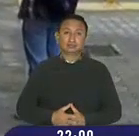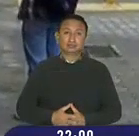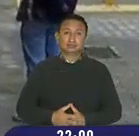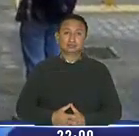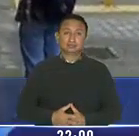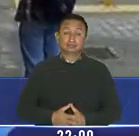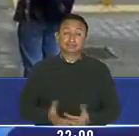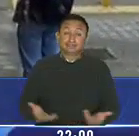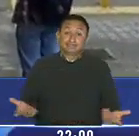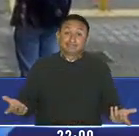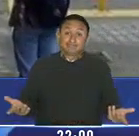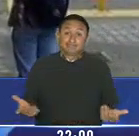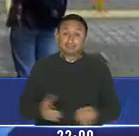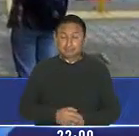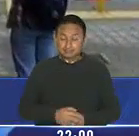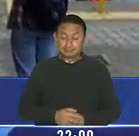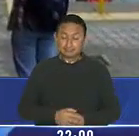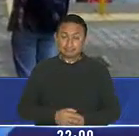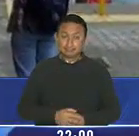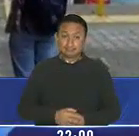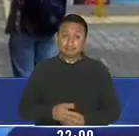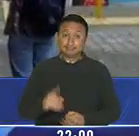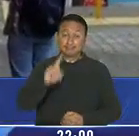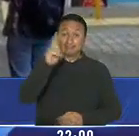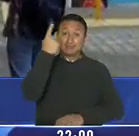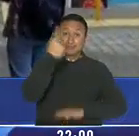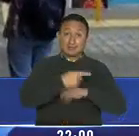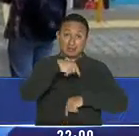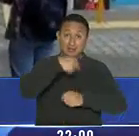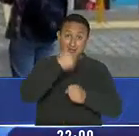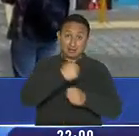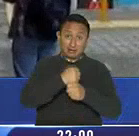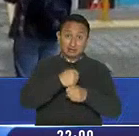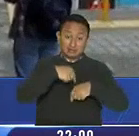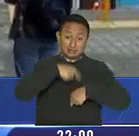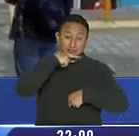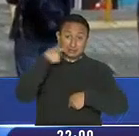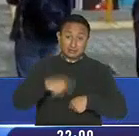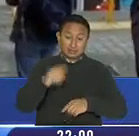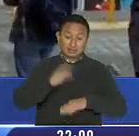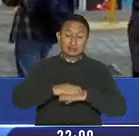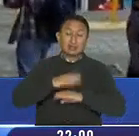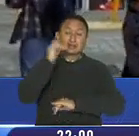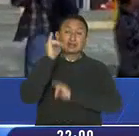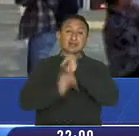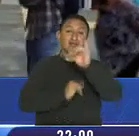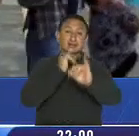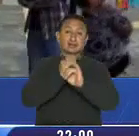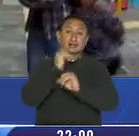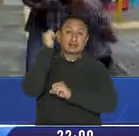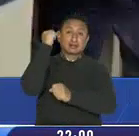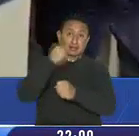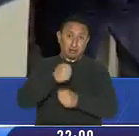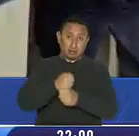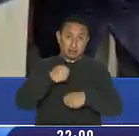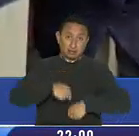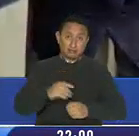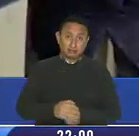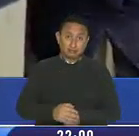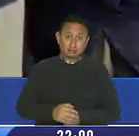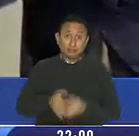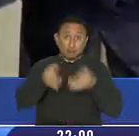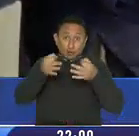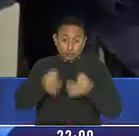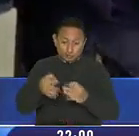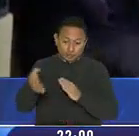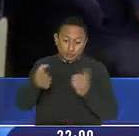Qué irónica a veces resulta la vida. Era su primer día de trabajo en el feriado por el Día Internacional del Trabajo y murió